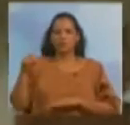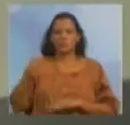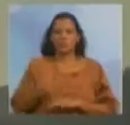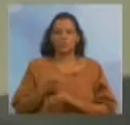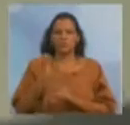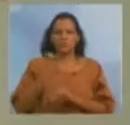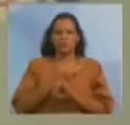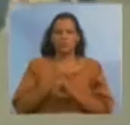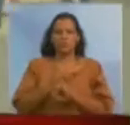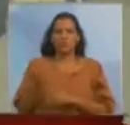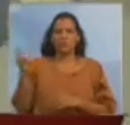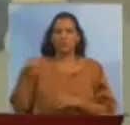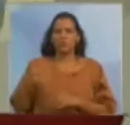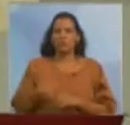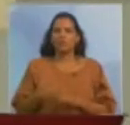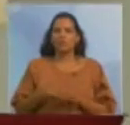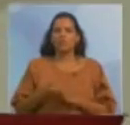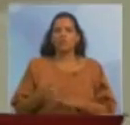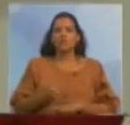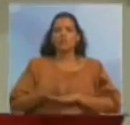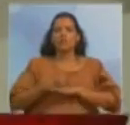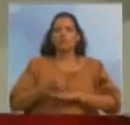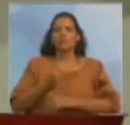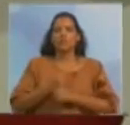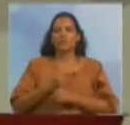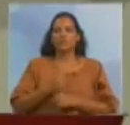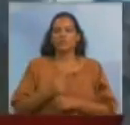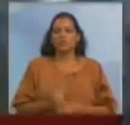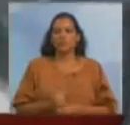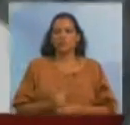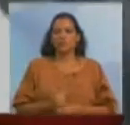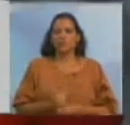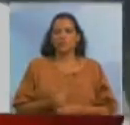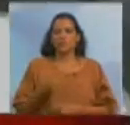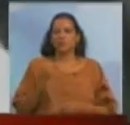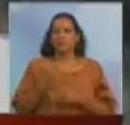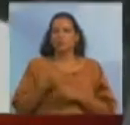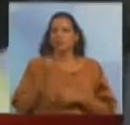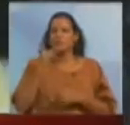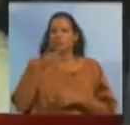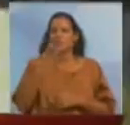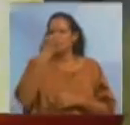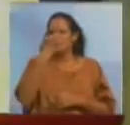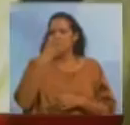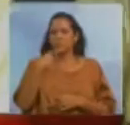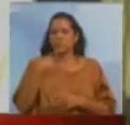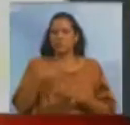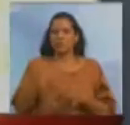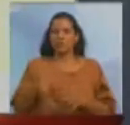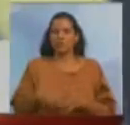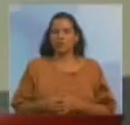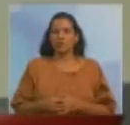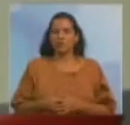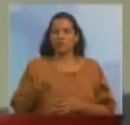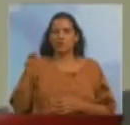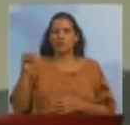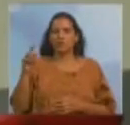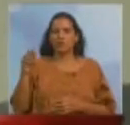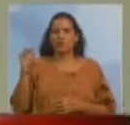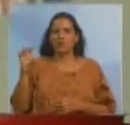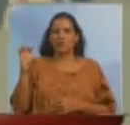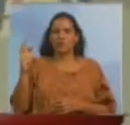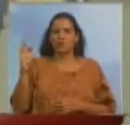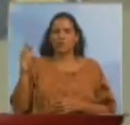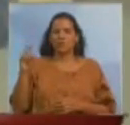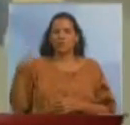institución, hizo su ingreso para retomar su puesto de trabajo. Los obreros se mostraron indignados cuando Montaño entró a las instalaciones